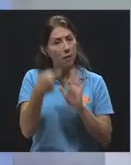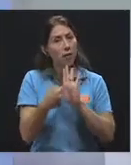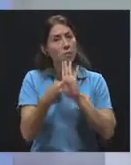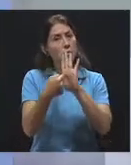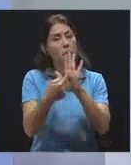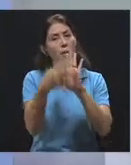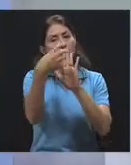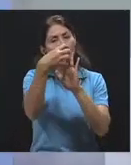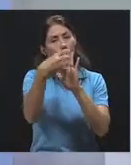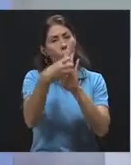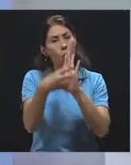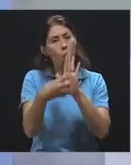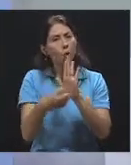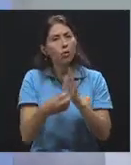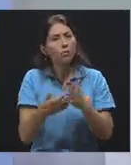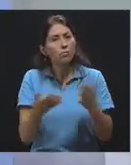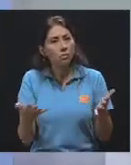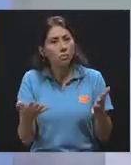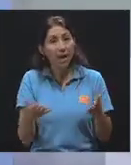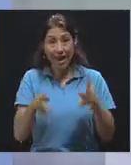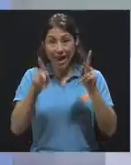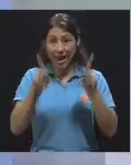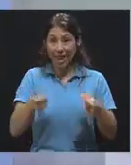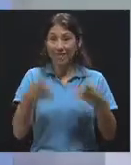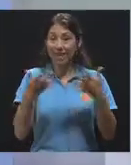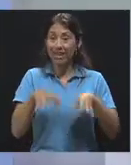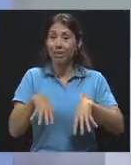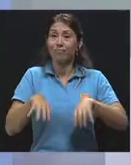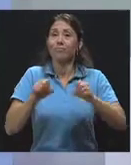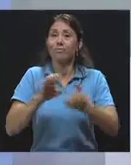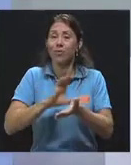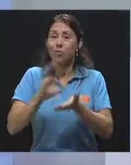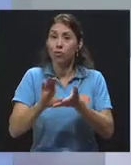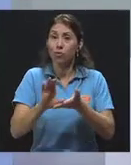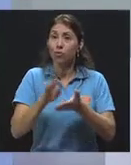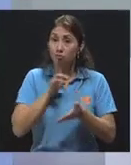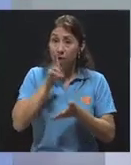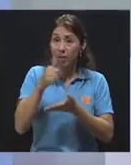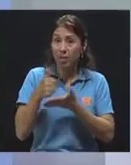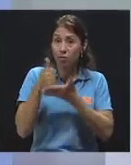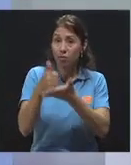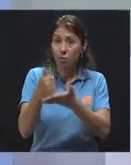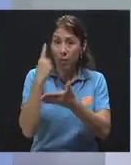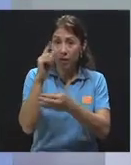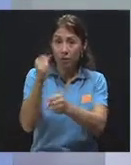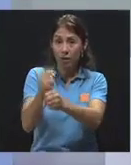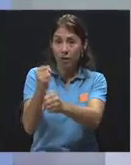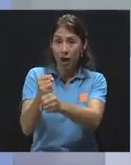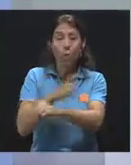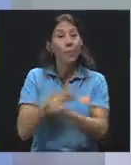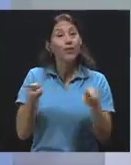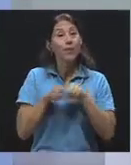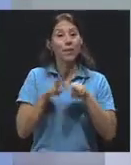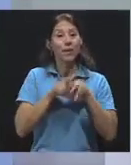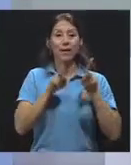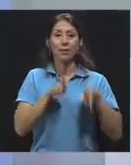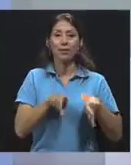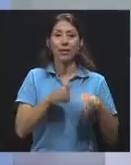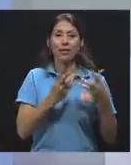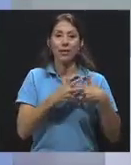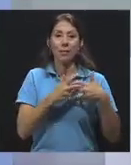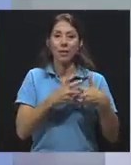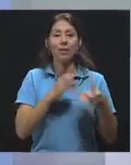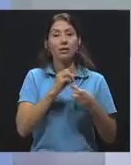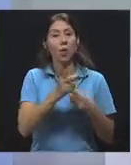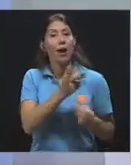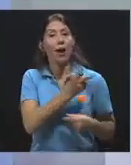uno de los módulos, qué es lo que sienten... la gente que los tomó, de si les ayudó o no para su trabajo, pero también los mismos empleadores, lo